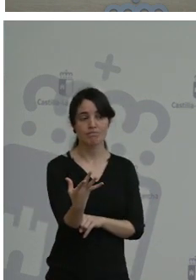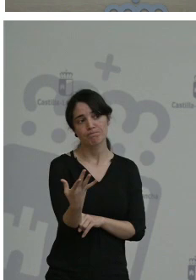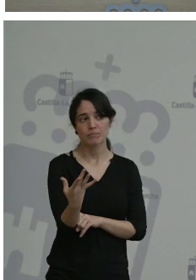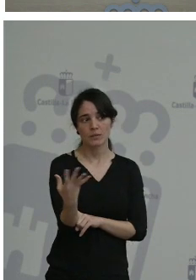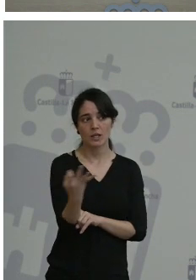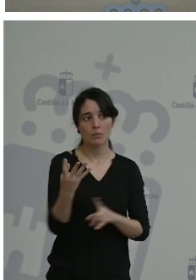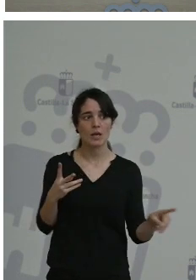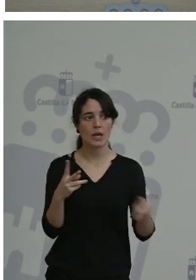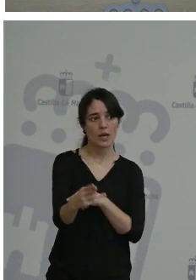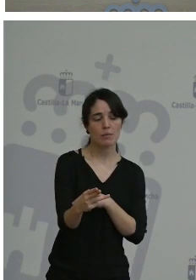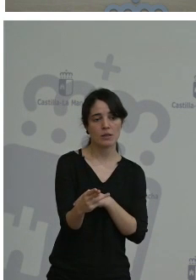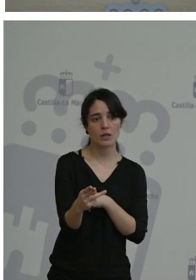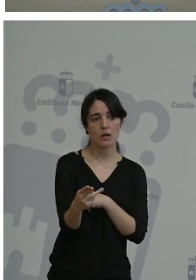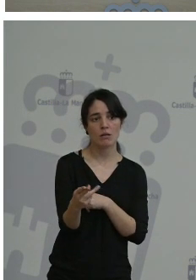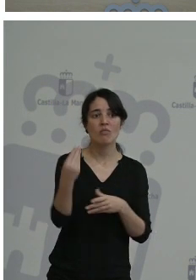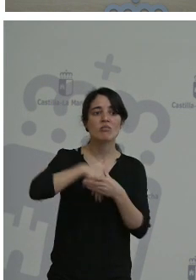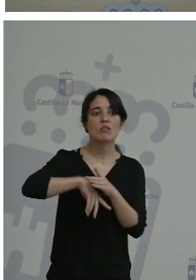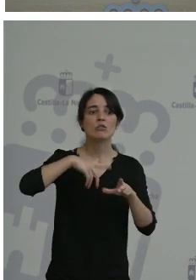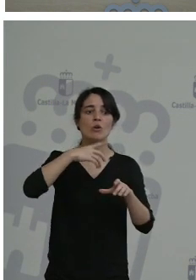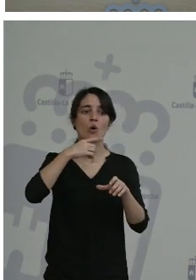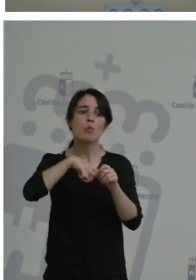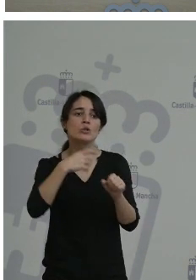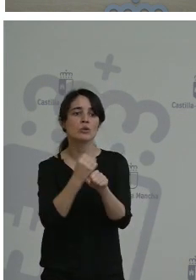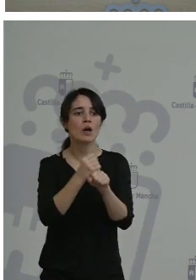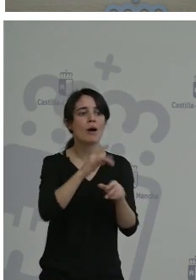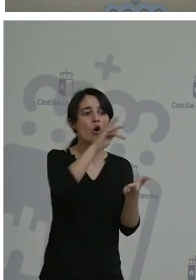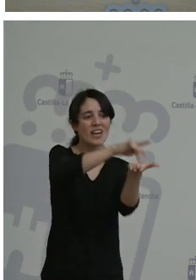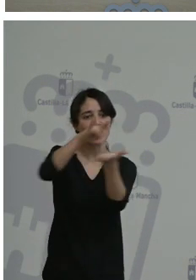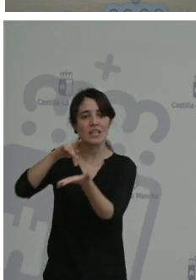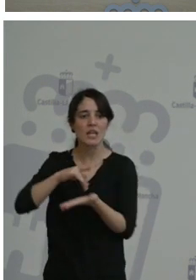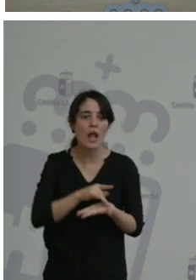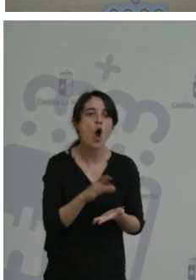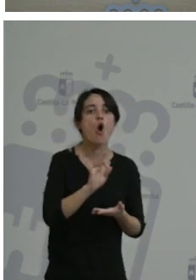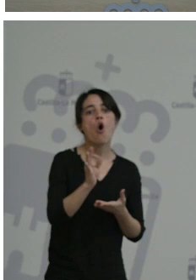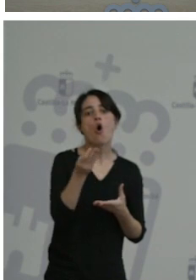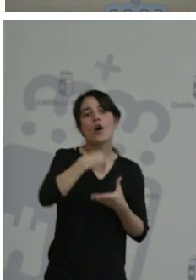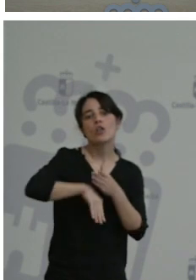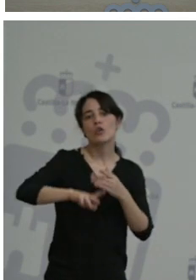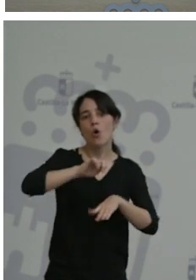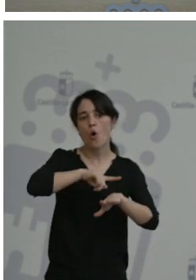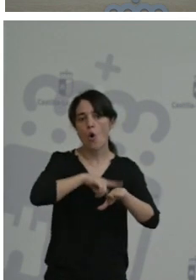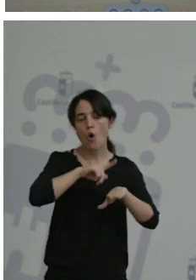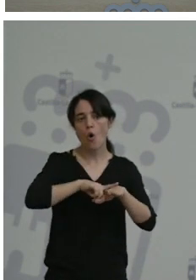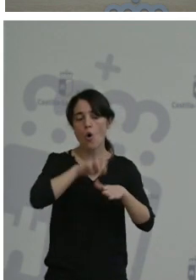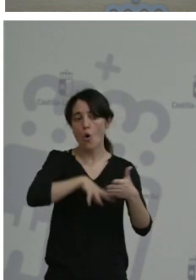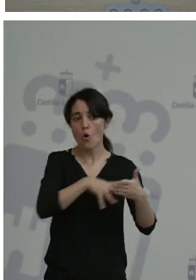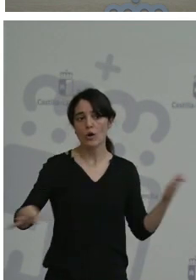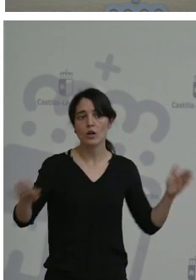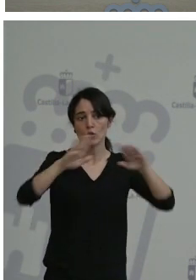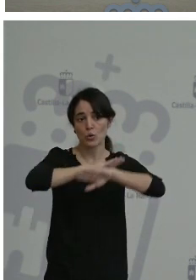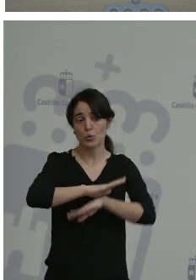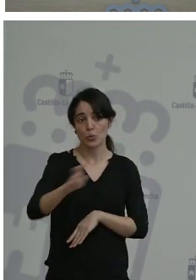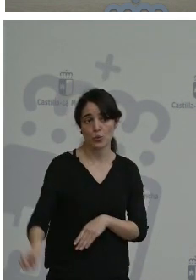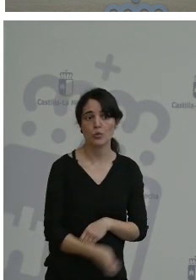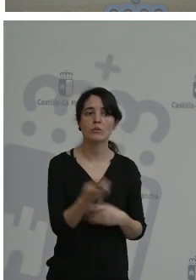que sean impuestos de trabajo itinerantes, que tengan nocturnidad o determinados tipos de condiciones, que sabéis que a veces las bolsas de